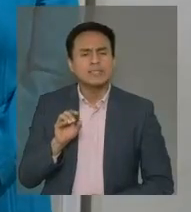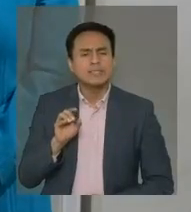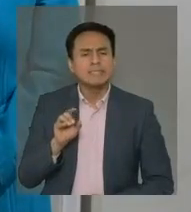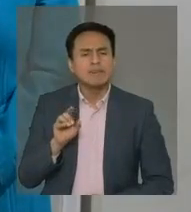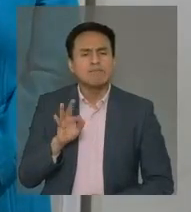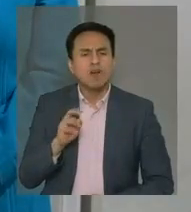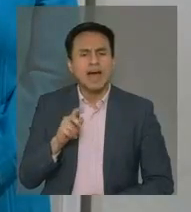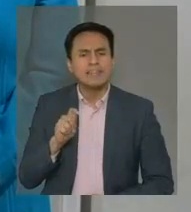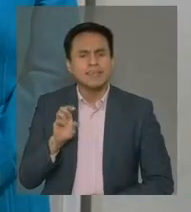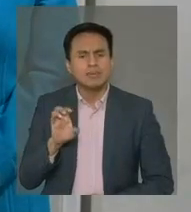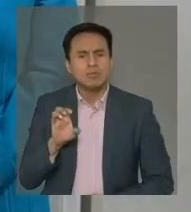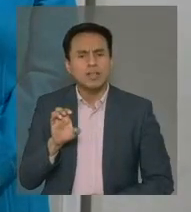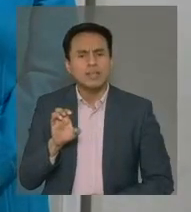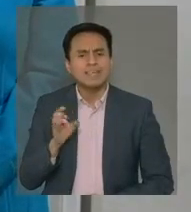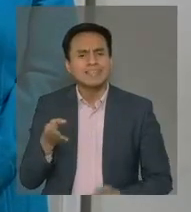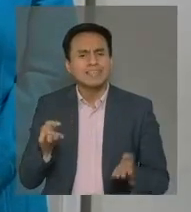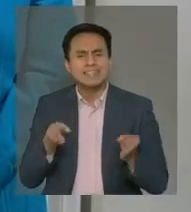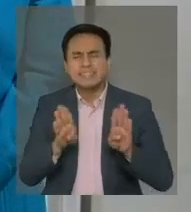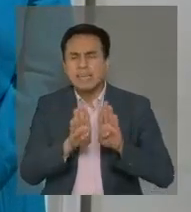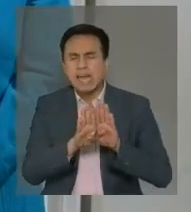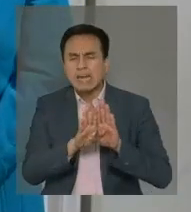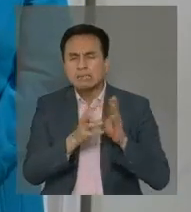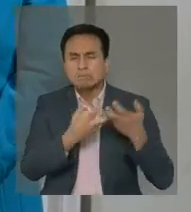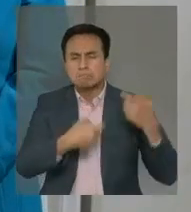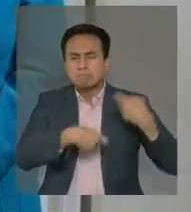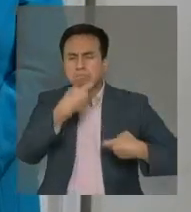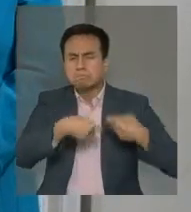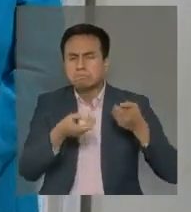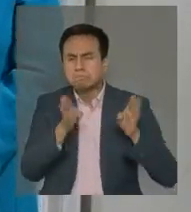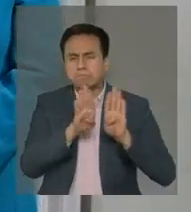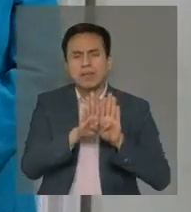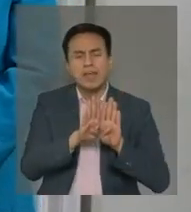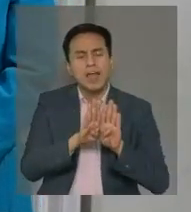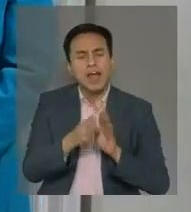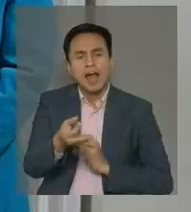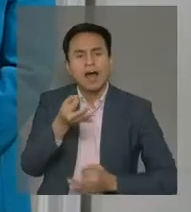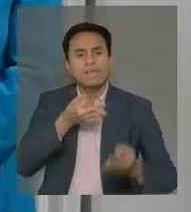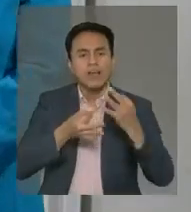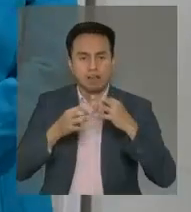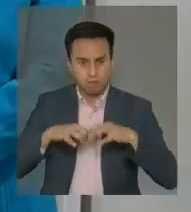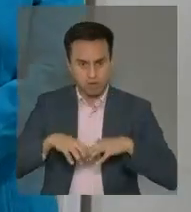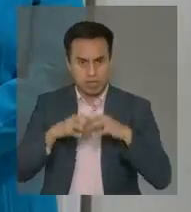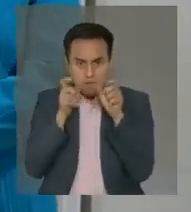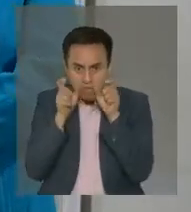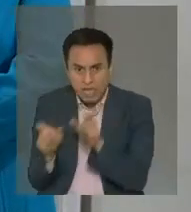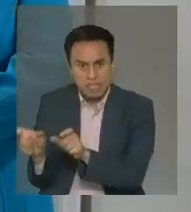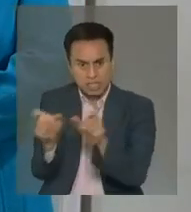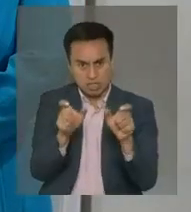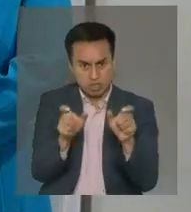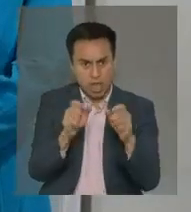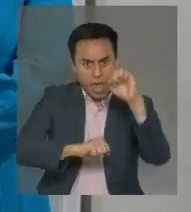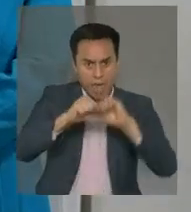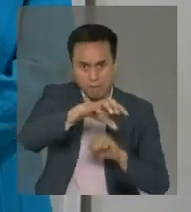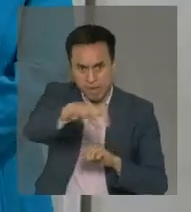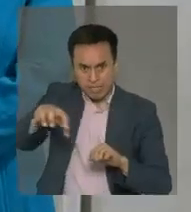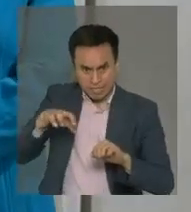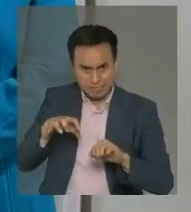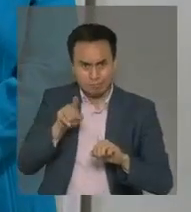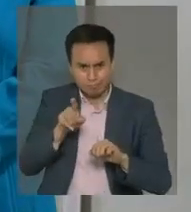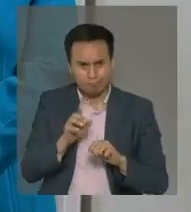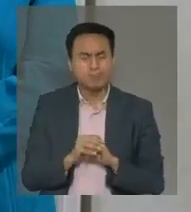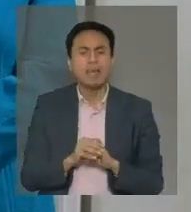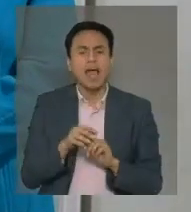justamente del tema del cierre y ahora que se van a fortalecer la fiscalización a la constante empresa es por industrial